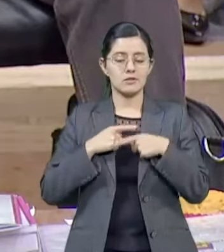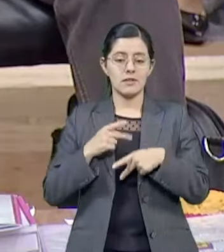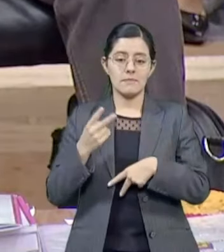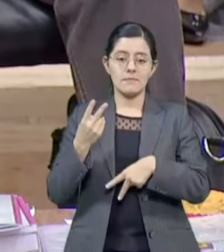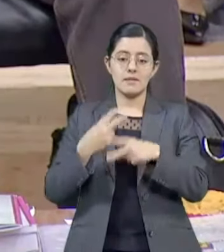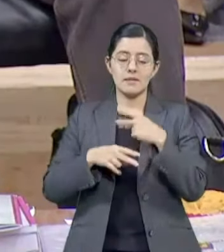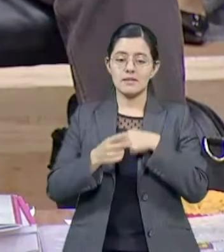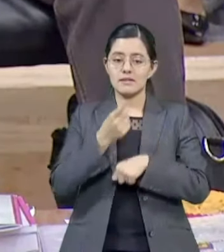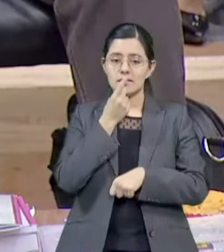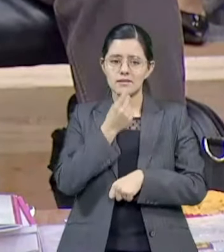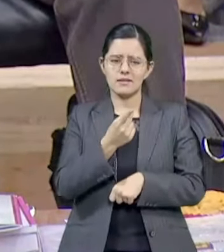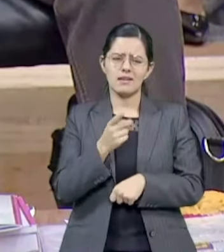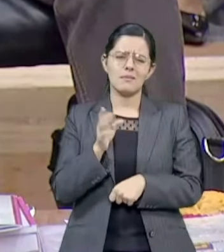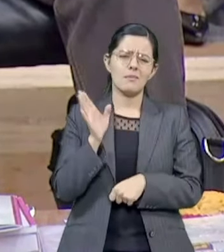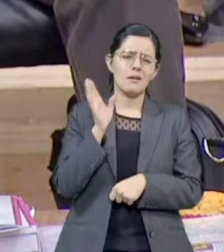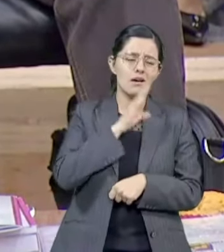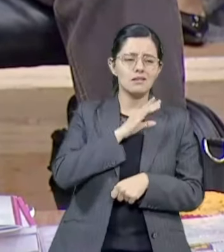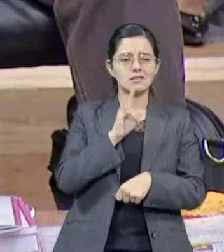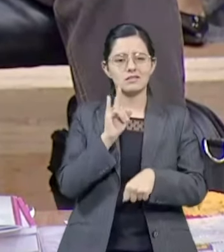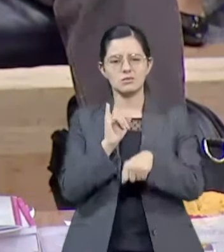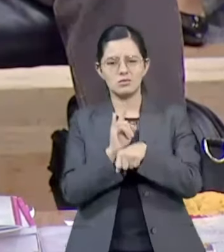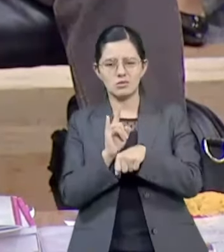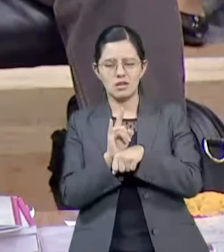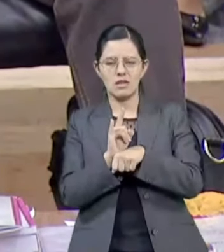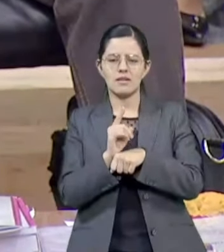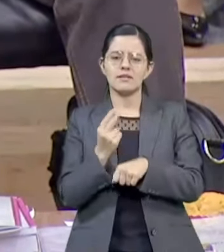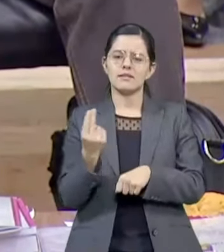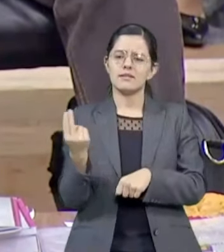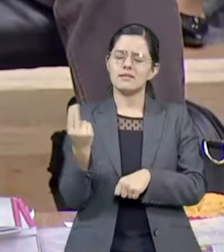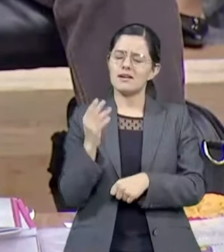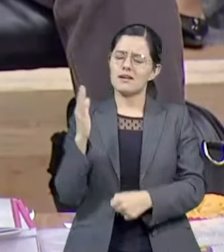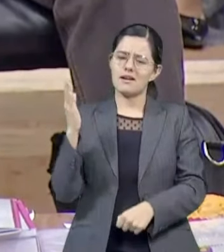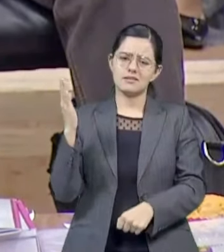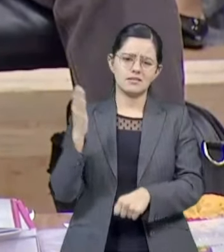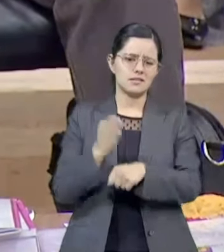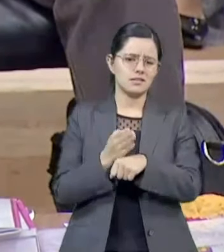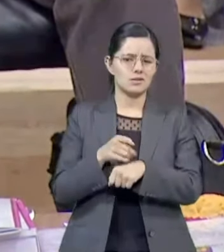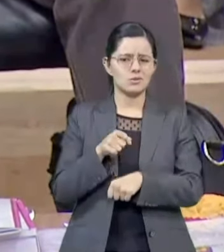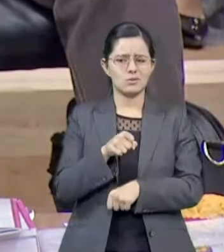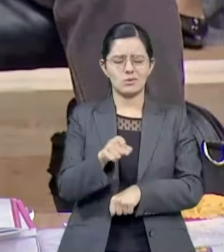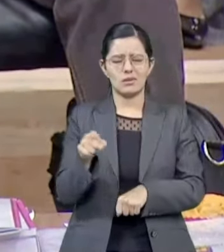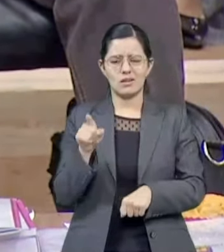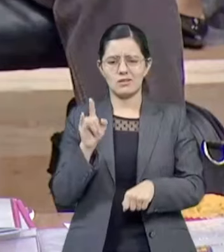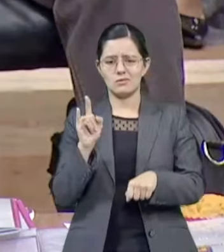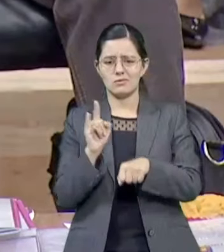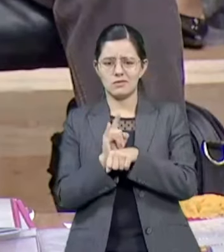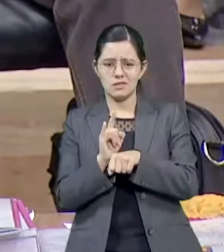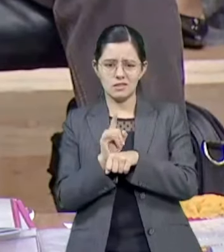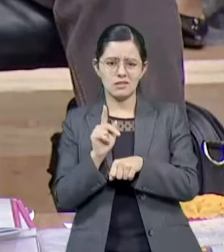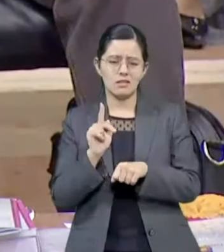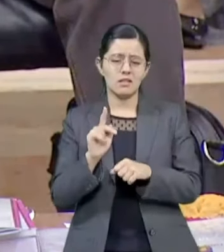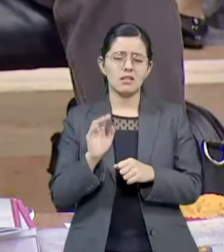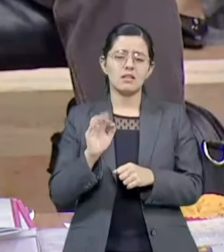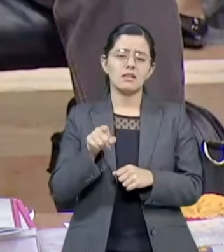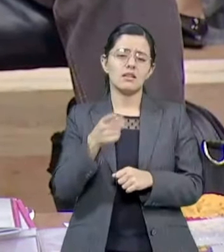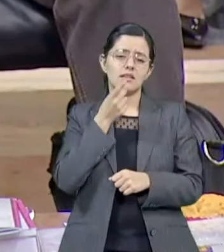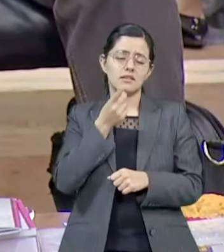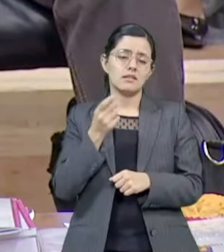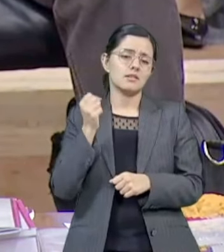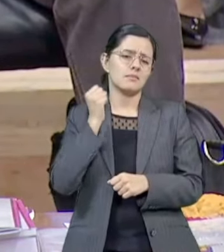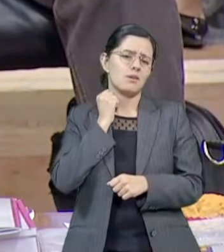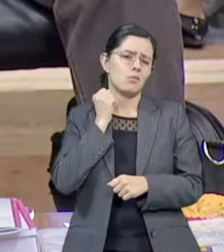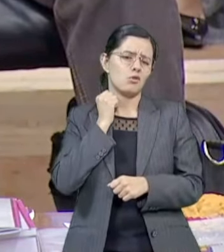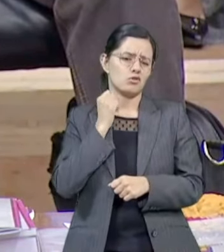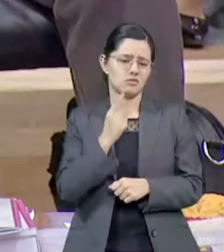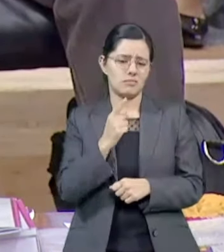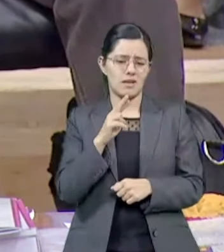es correcto simular. Sancionemos la simulación, y simuló ser senador del PRD